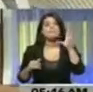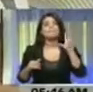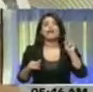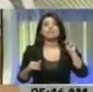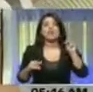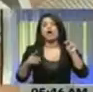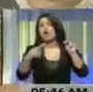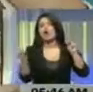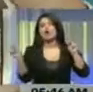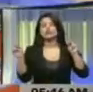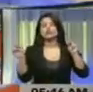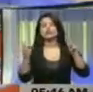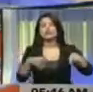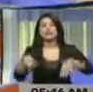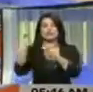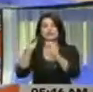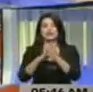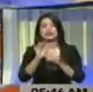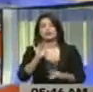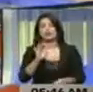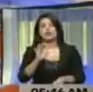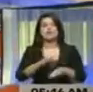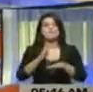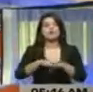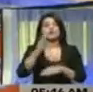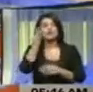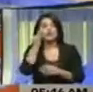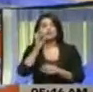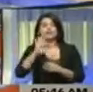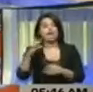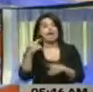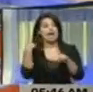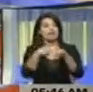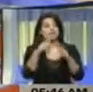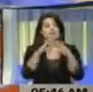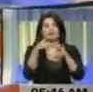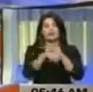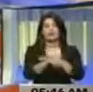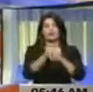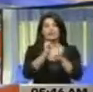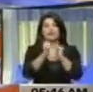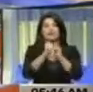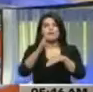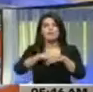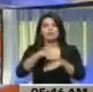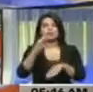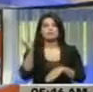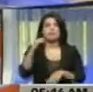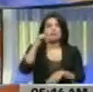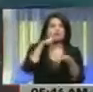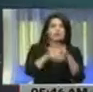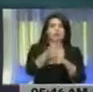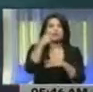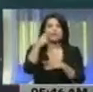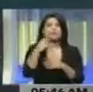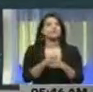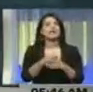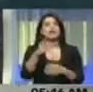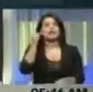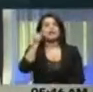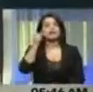otros se la llevan. Les duele, porque Yulimar fue captada por Barrio Adentro Deportivo. Porque Yulimar, vamos para allá para revisar otra prensa.